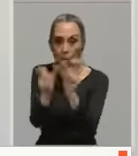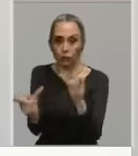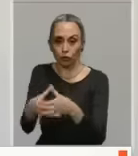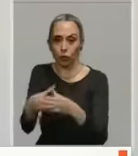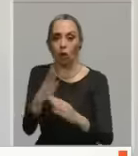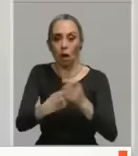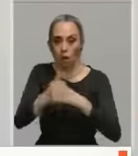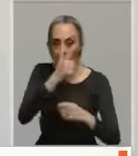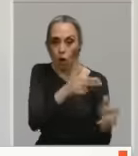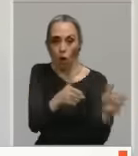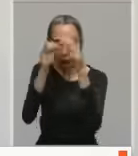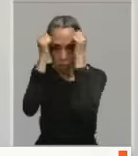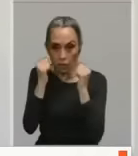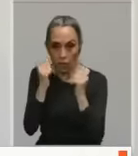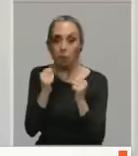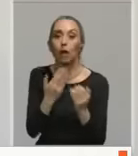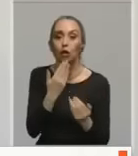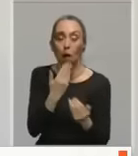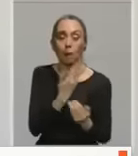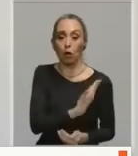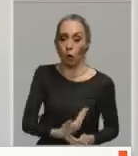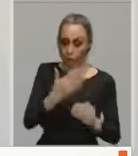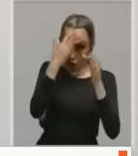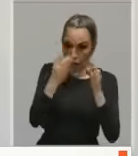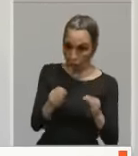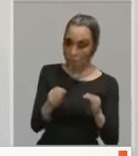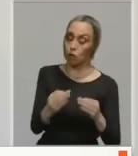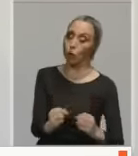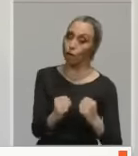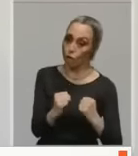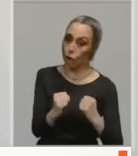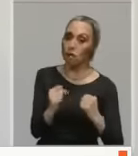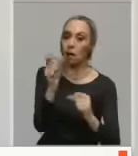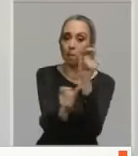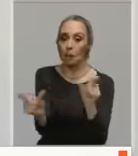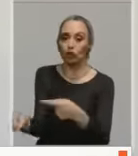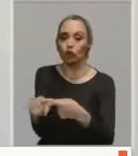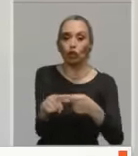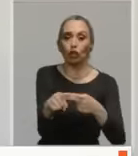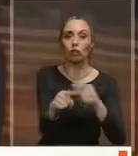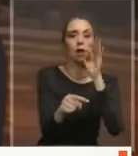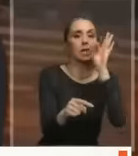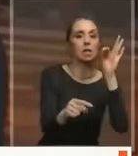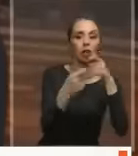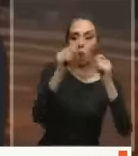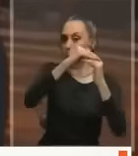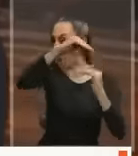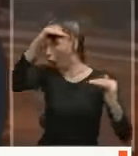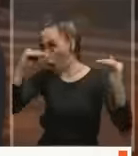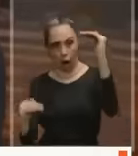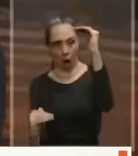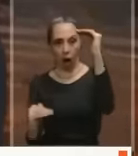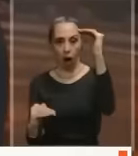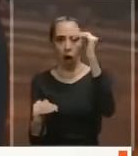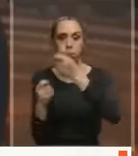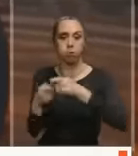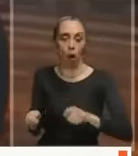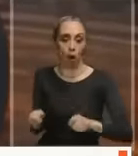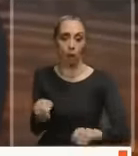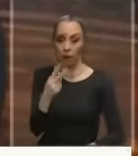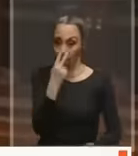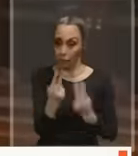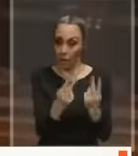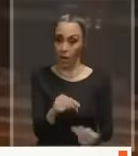fuertes ante la desigualdad social y ante la, se puede decir, pobreza. Y a mí me parece que este